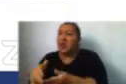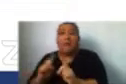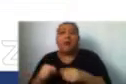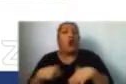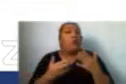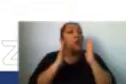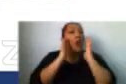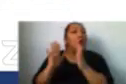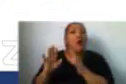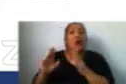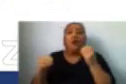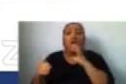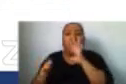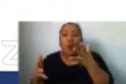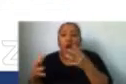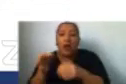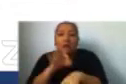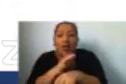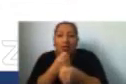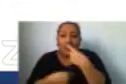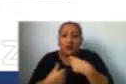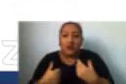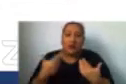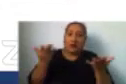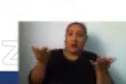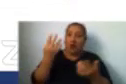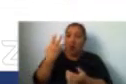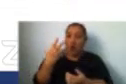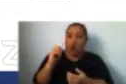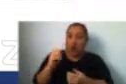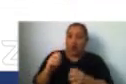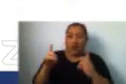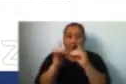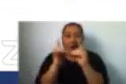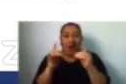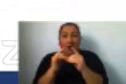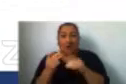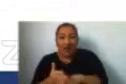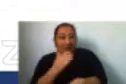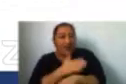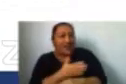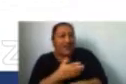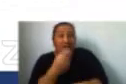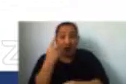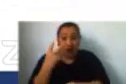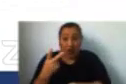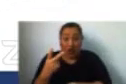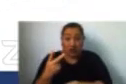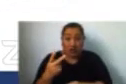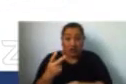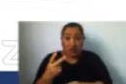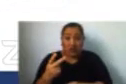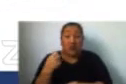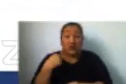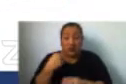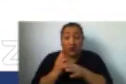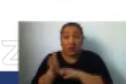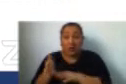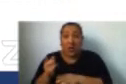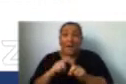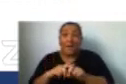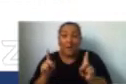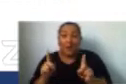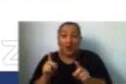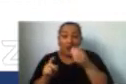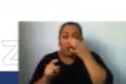por falta de medicamentos. De las 40 camas de hospitalización, 2 se encuentran disponibles, sin embargo,